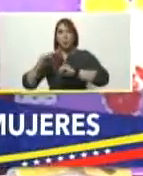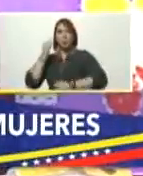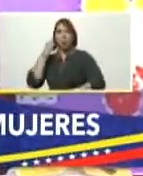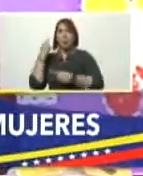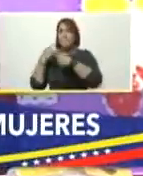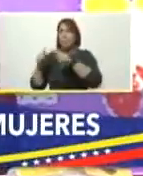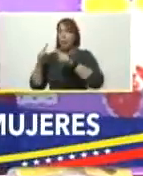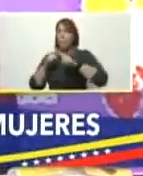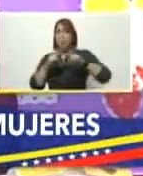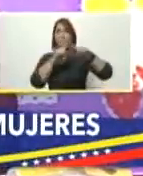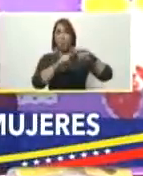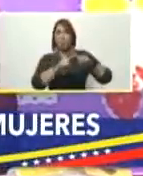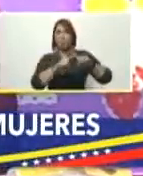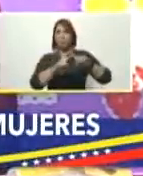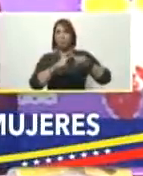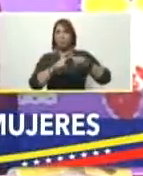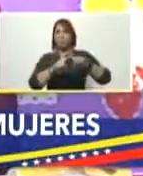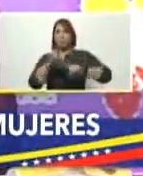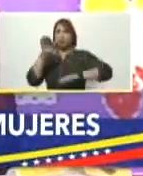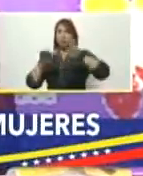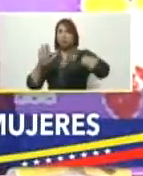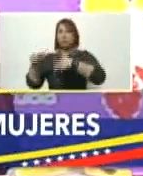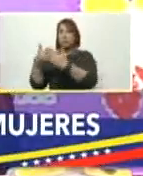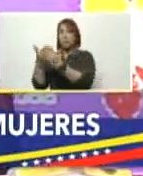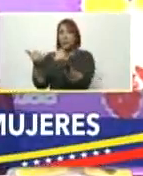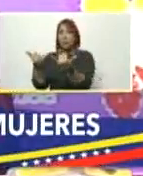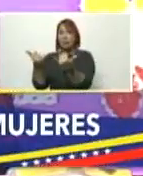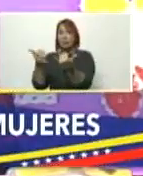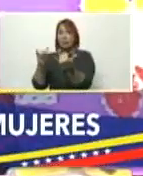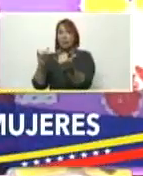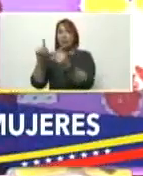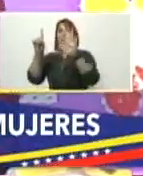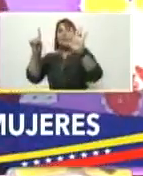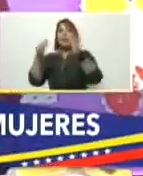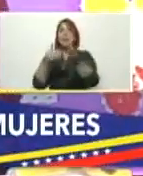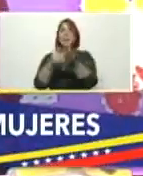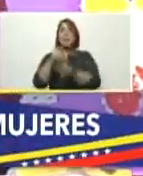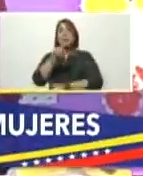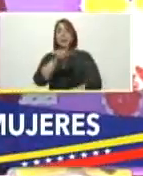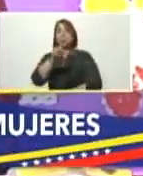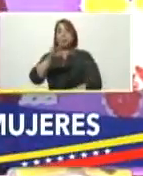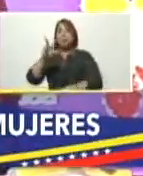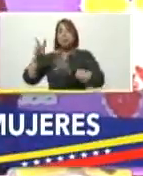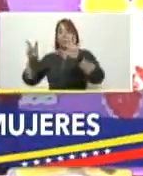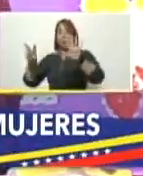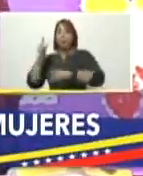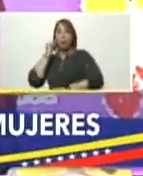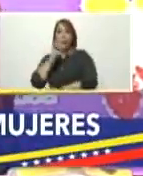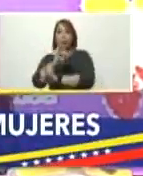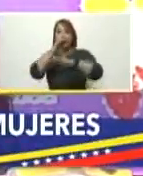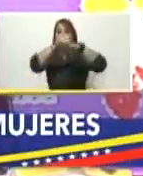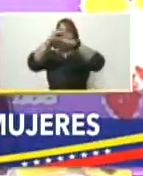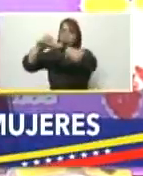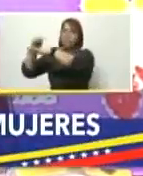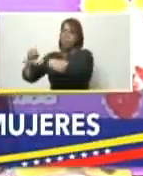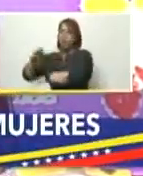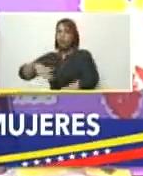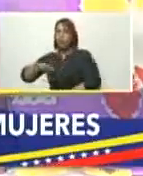diversidad. Por lo menos hasta ahorita van 6.137 mujeres que han sido convocadas en todas